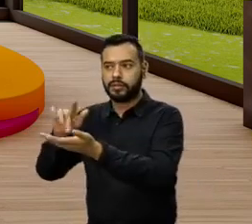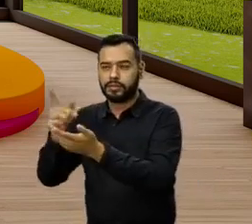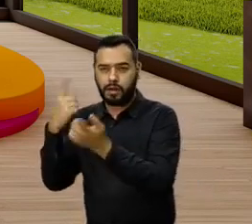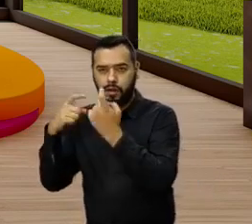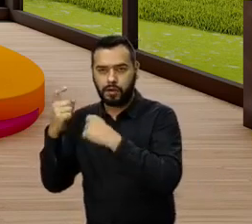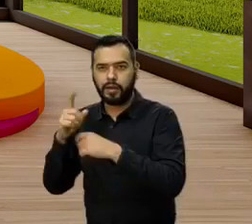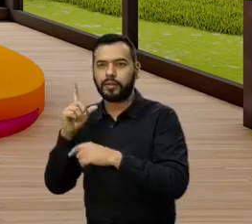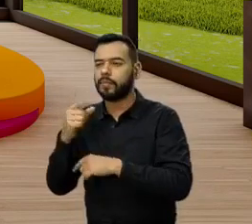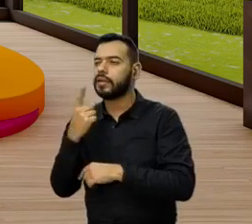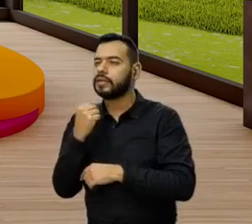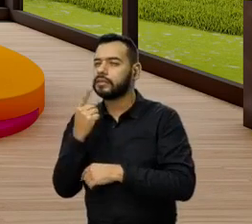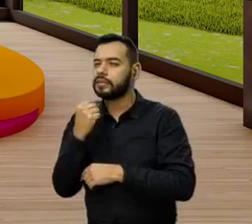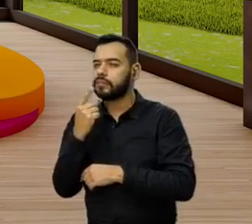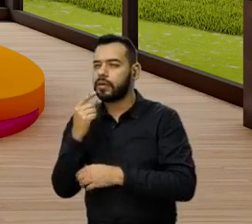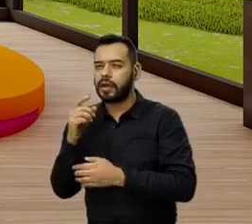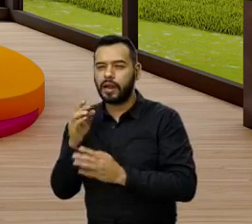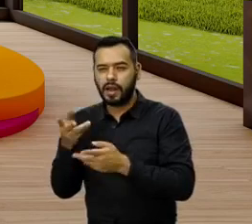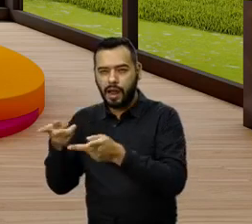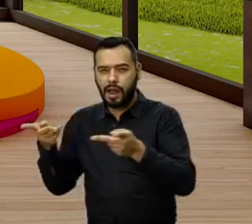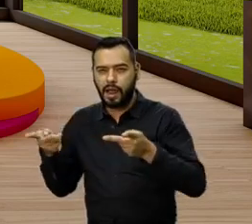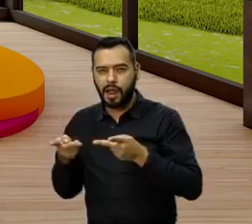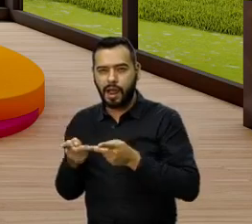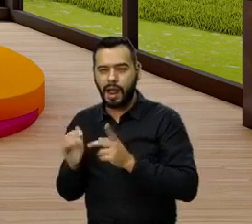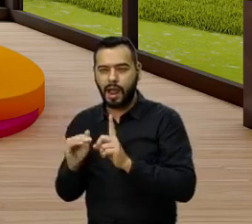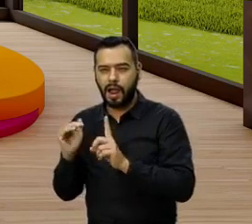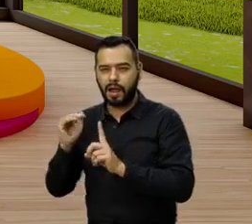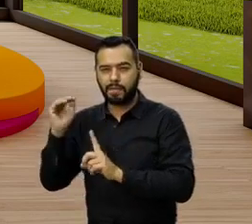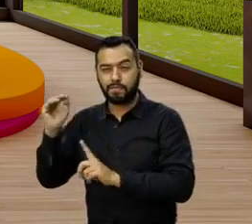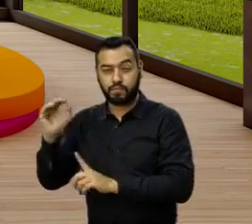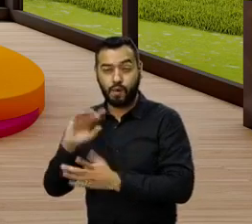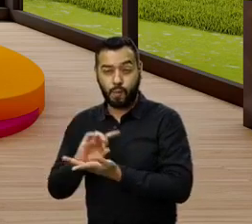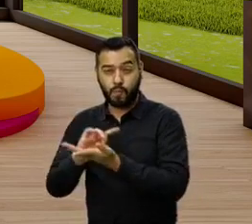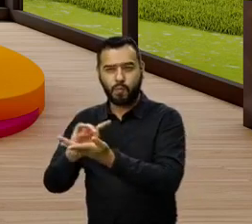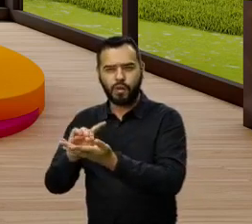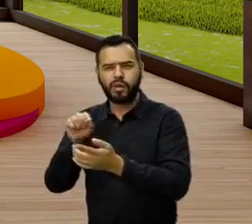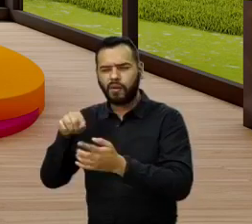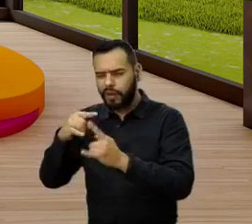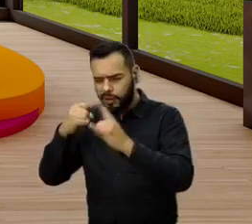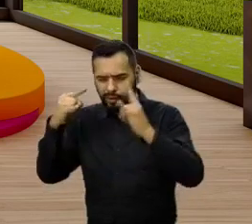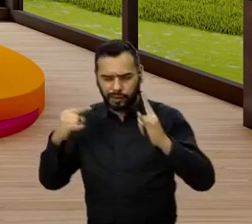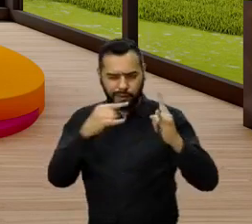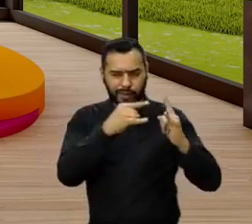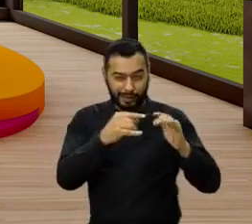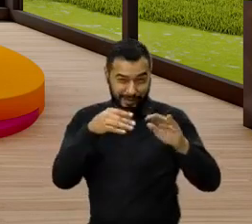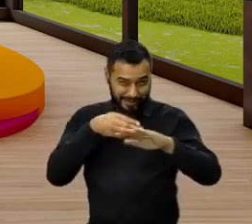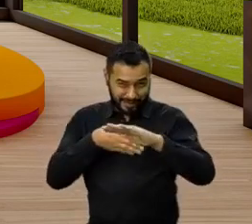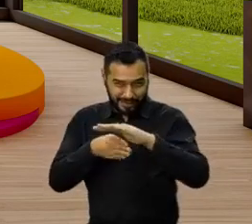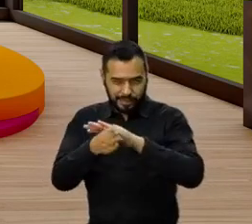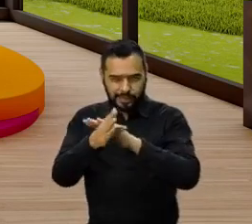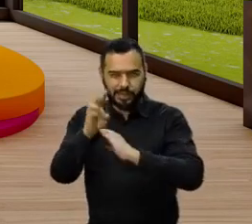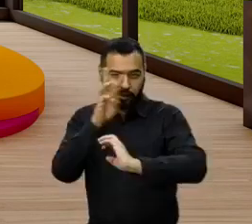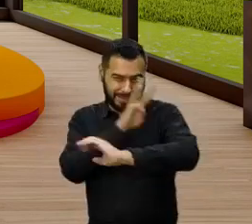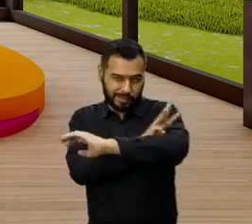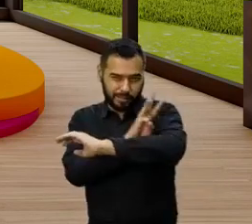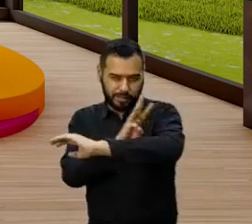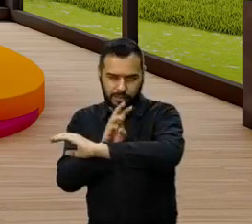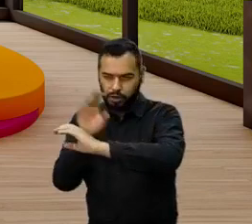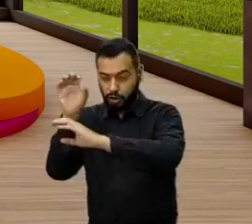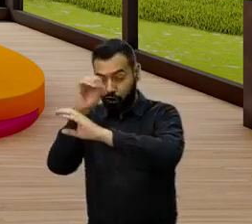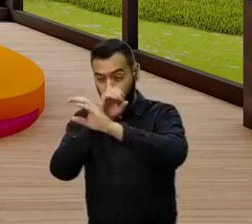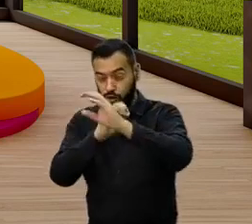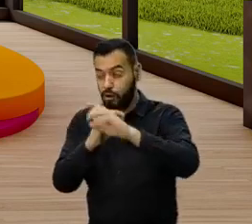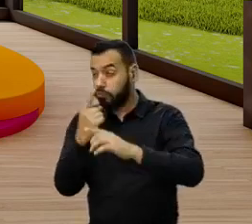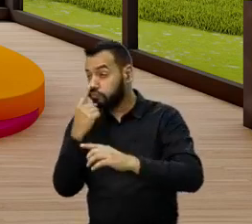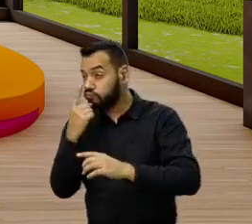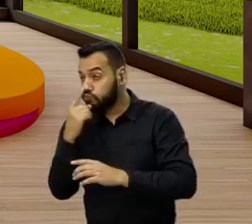tienen que ir así para tirar al apartamento modelo y como nos dijo lina aquí en los pabellones ustedes entran al pabellón de compensar y ahí van a